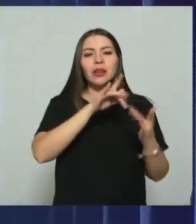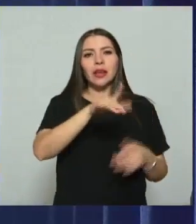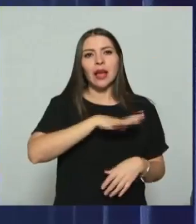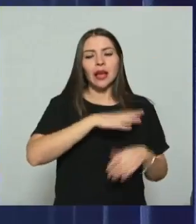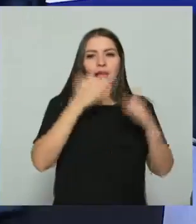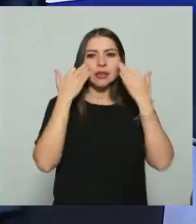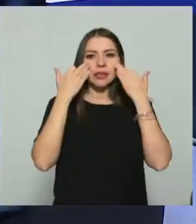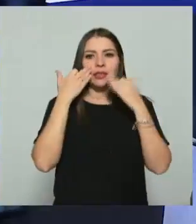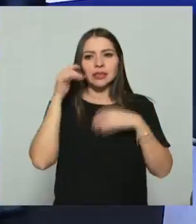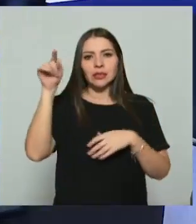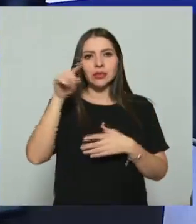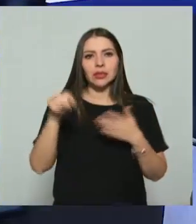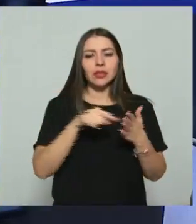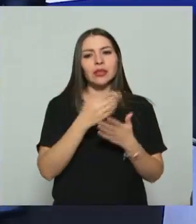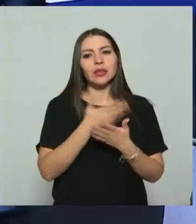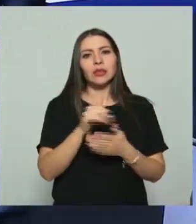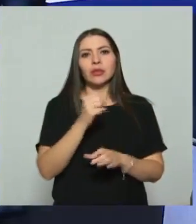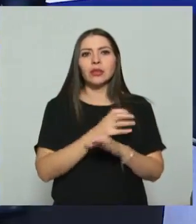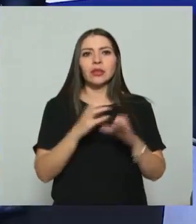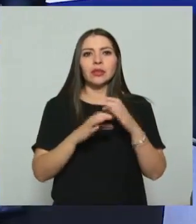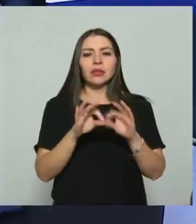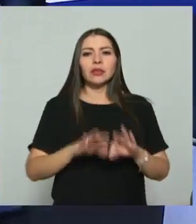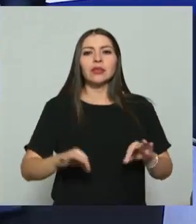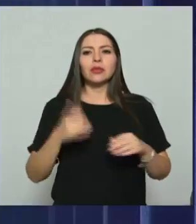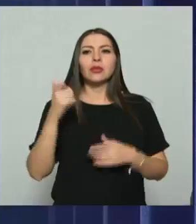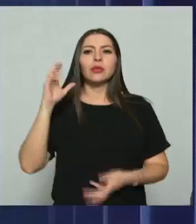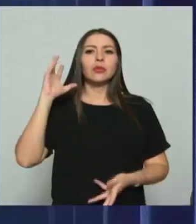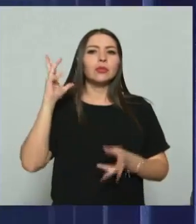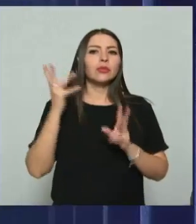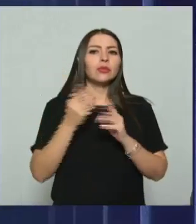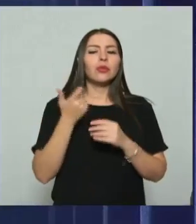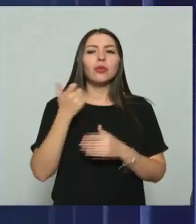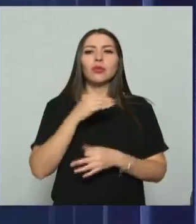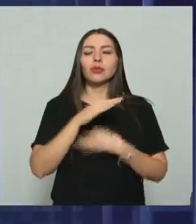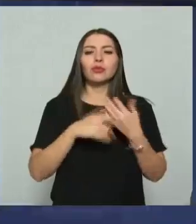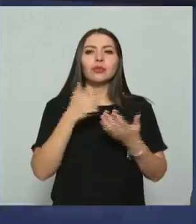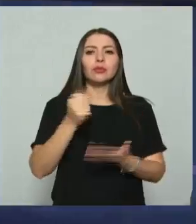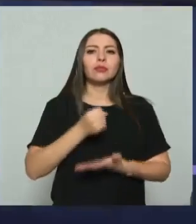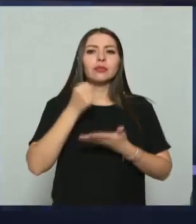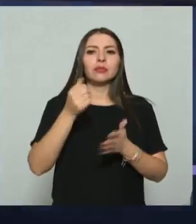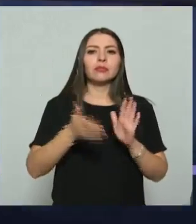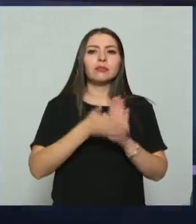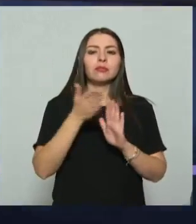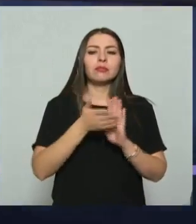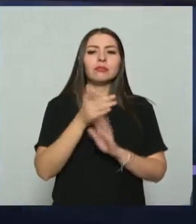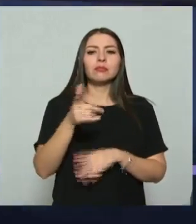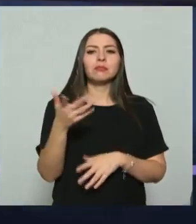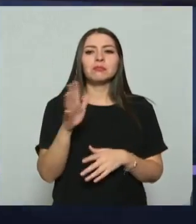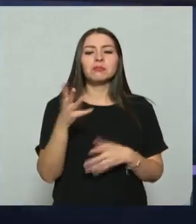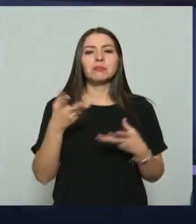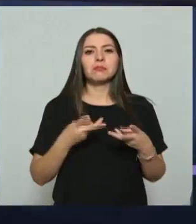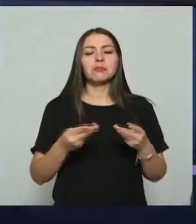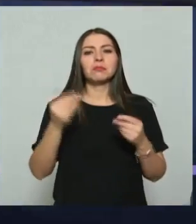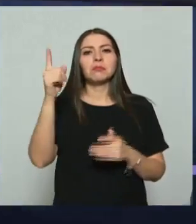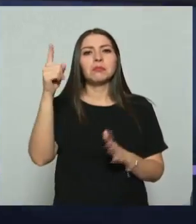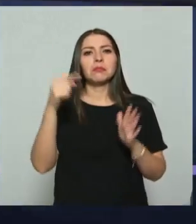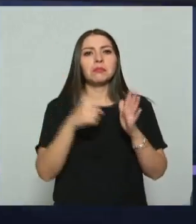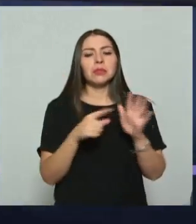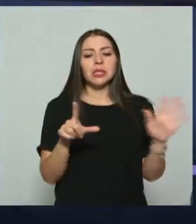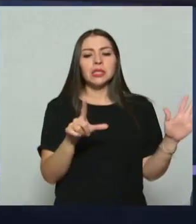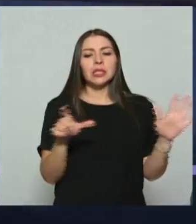otro dato importante, ¿cuál será entonces el presupuesto total para estas obras? El presupuesto total va a ser alrededor de 1,700 millones